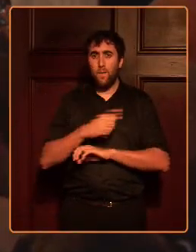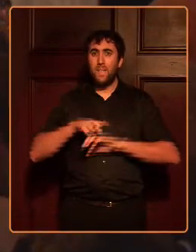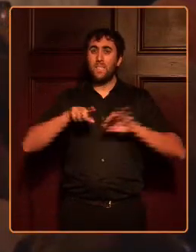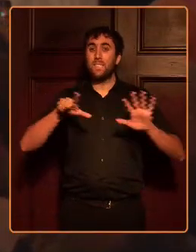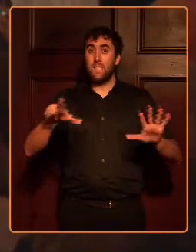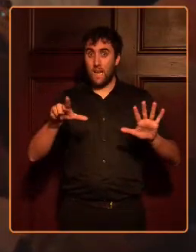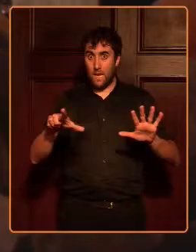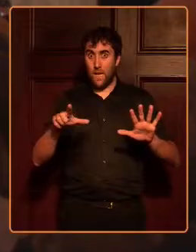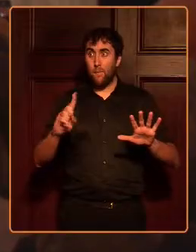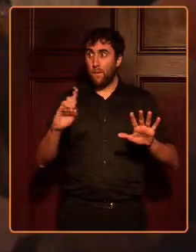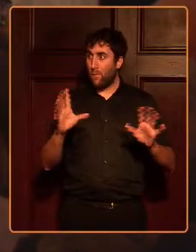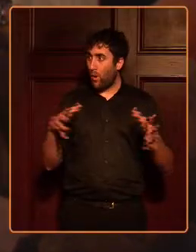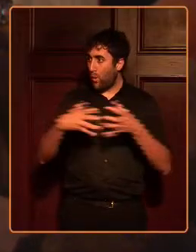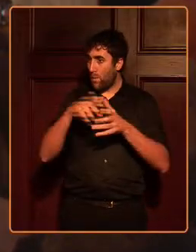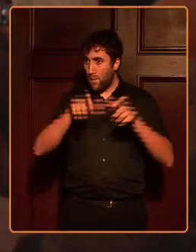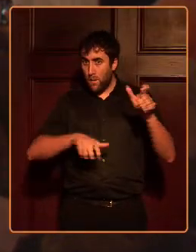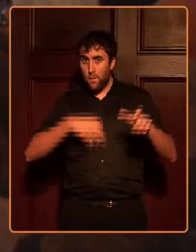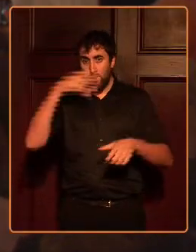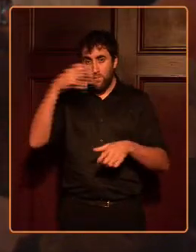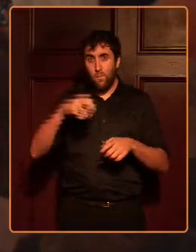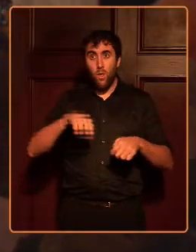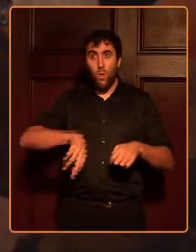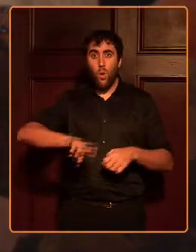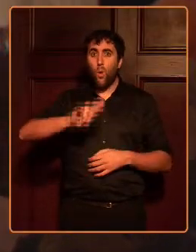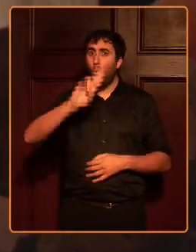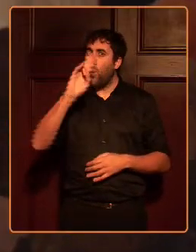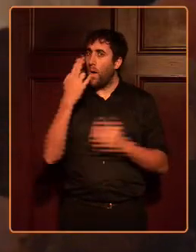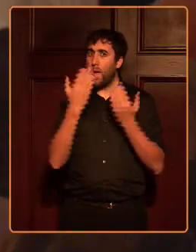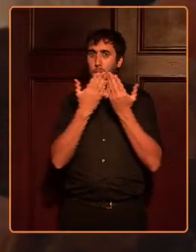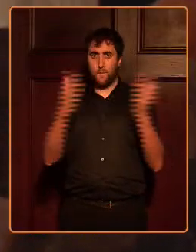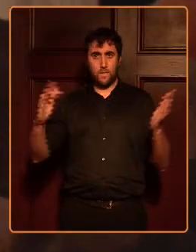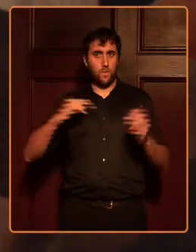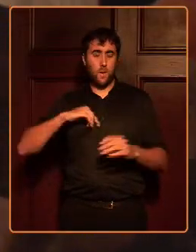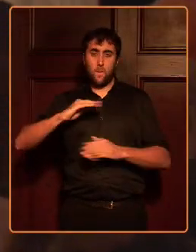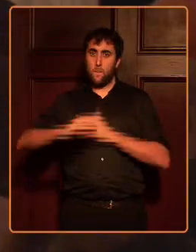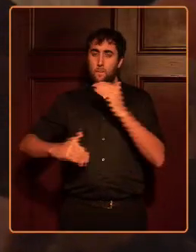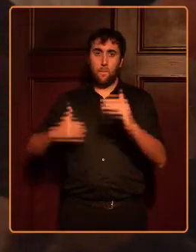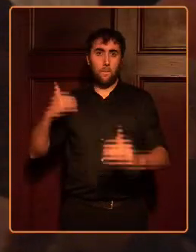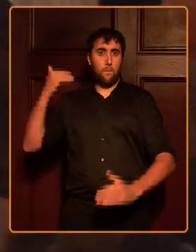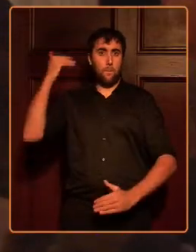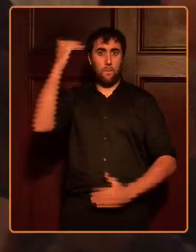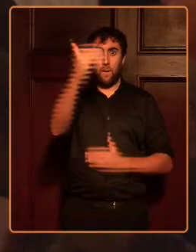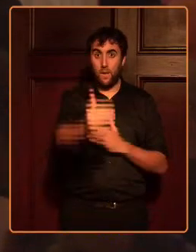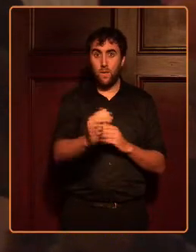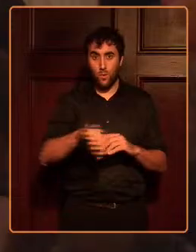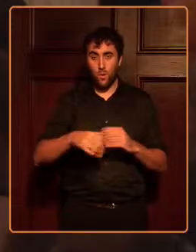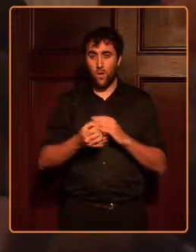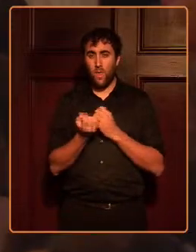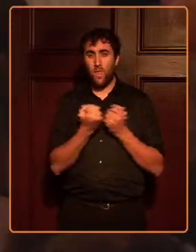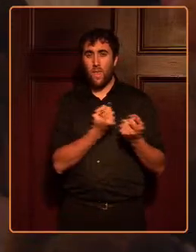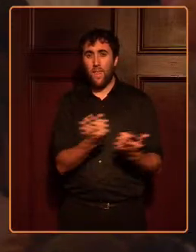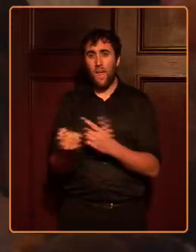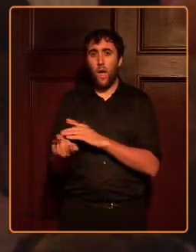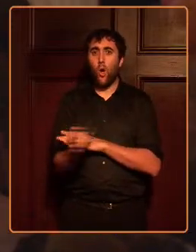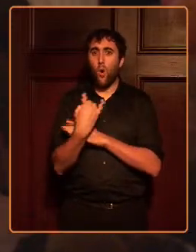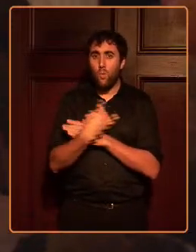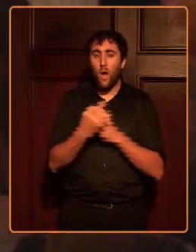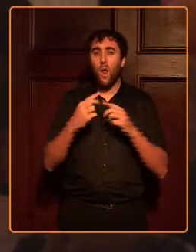miembros del panel, cuando Uruguay eligió un camino audaz, entregar computadoras y